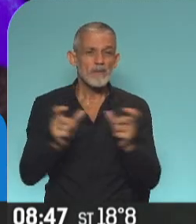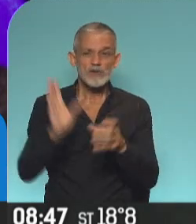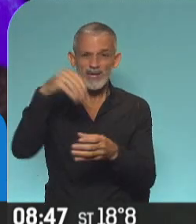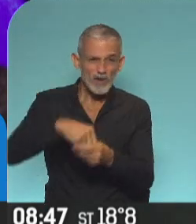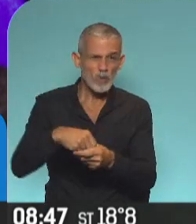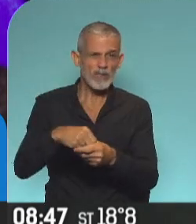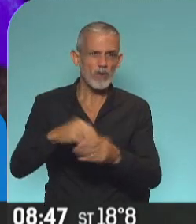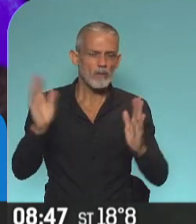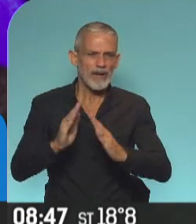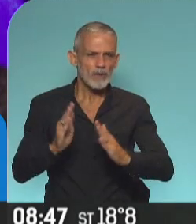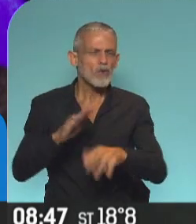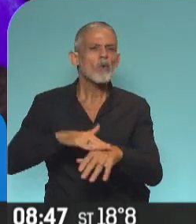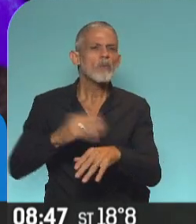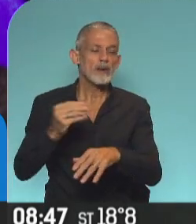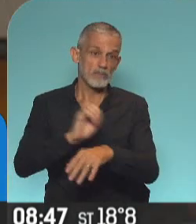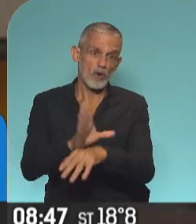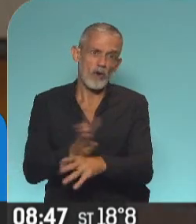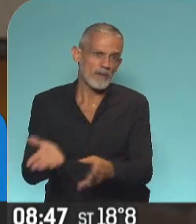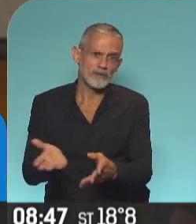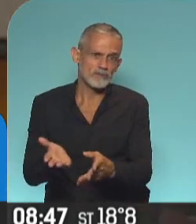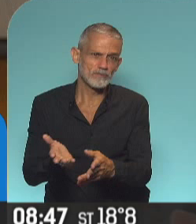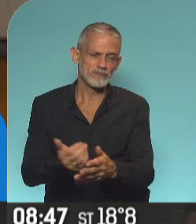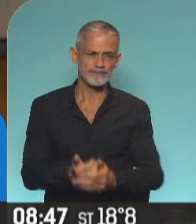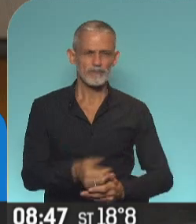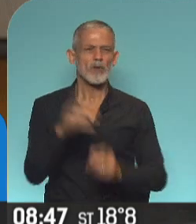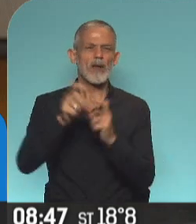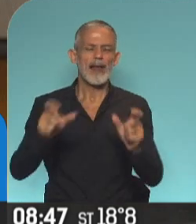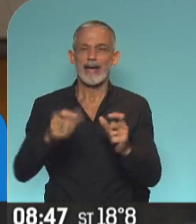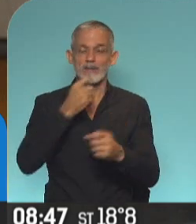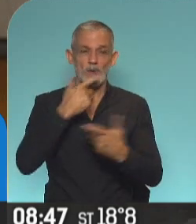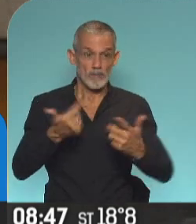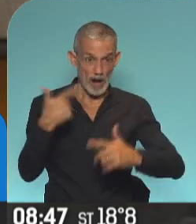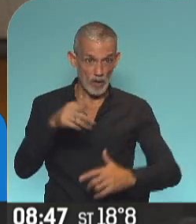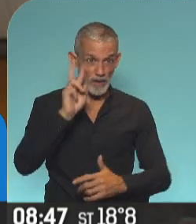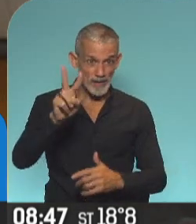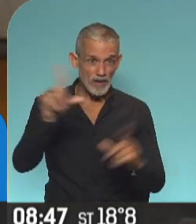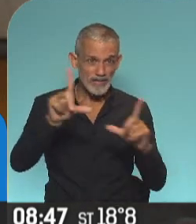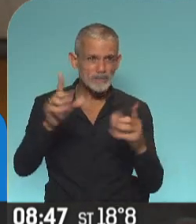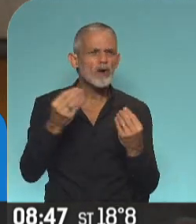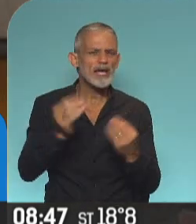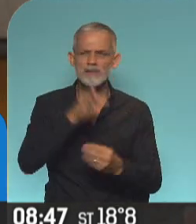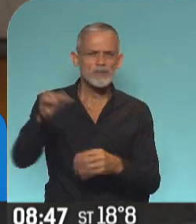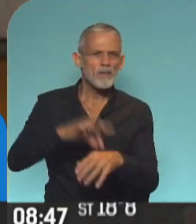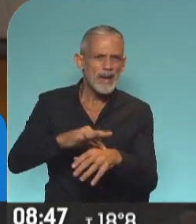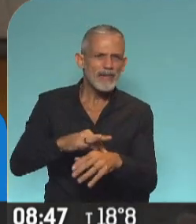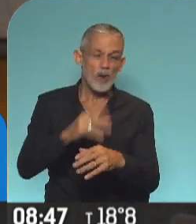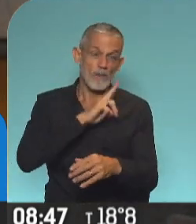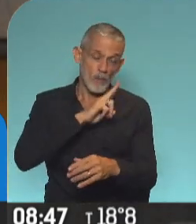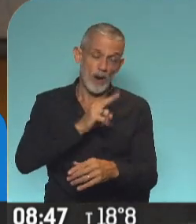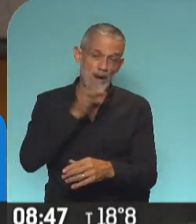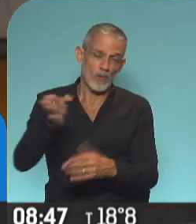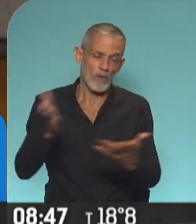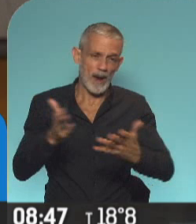los estudios a razón de el coronavirus para doctor que tiene que hacer la gente o alguien que está en este momento mirando ir primero el clínico o las mujeres y